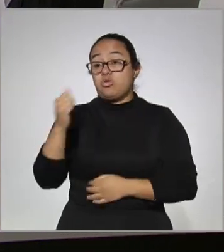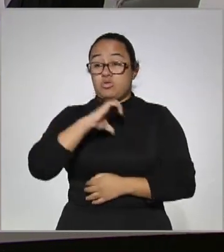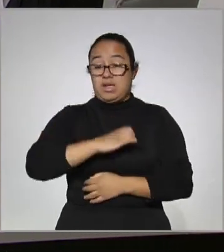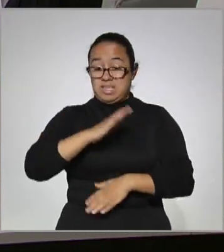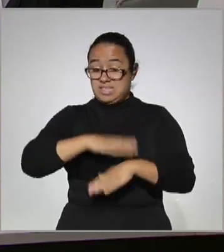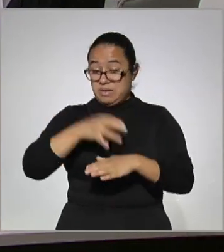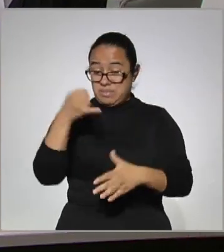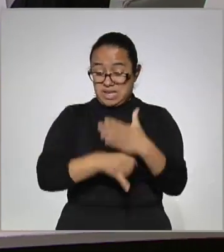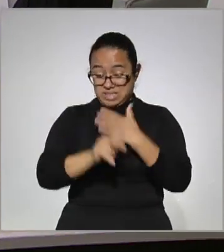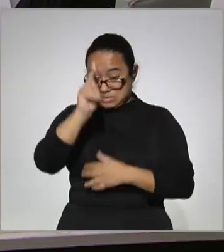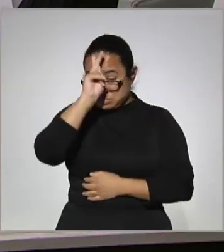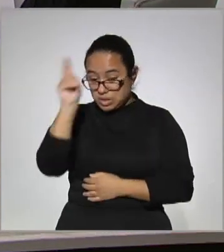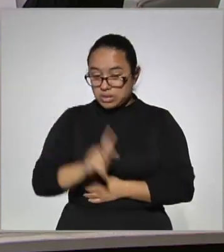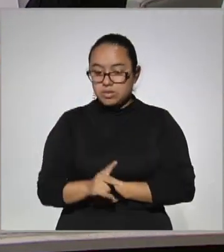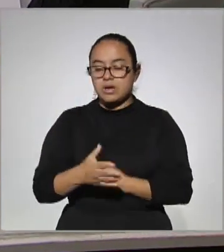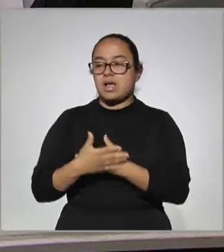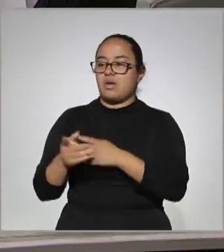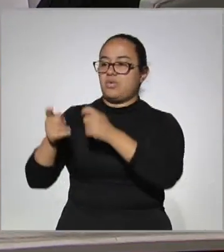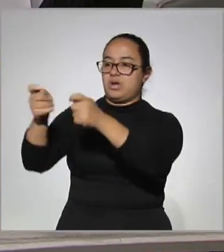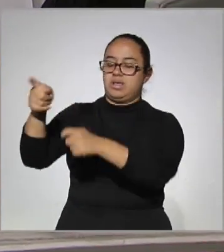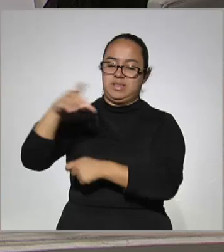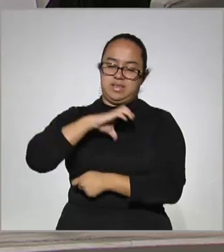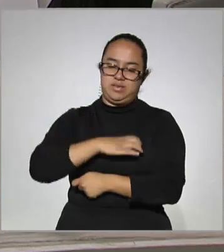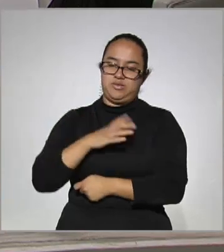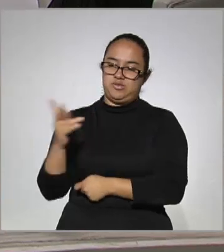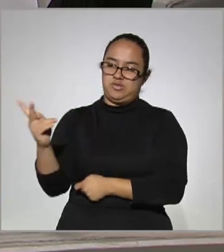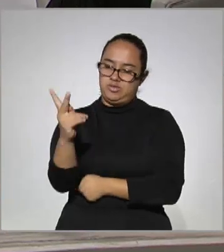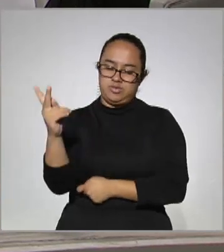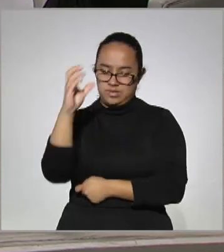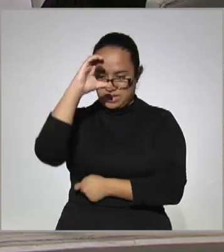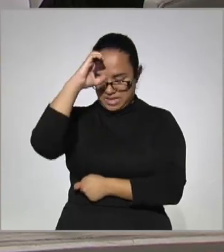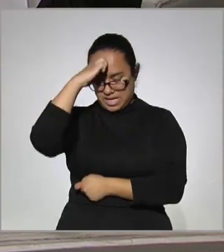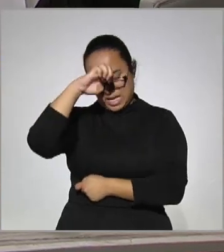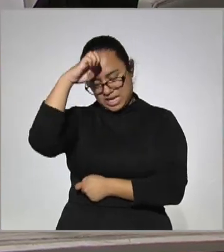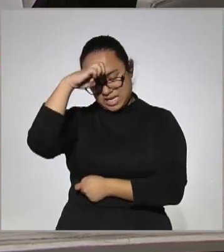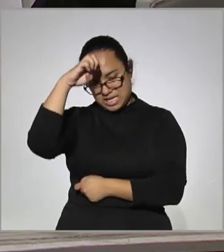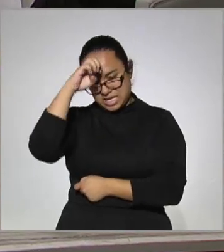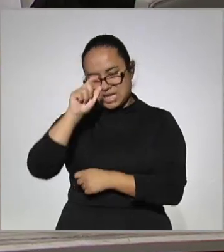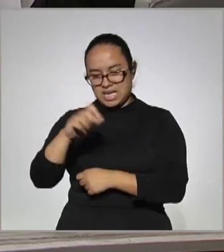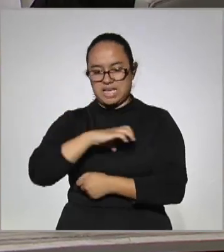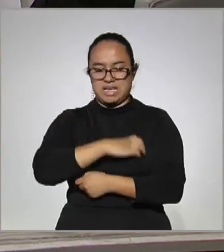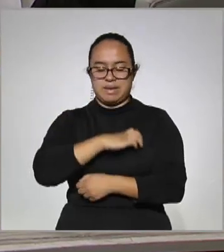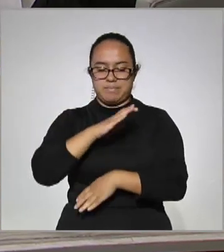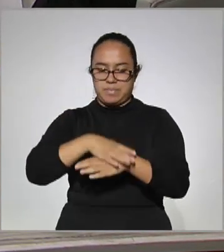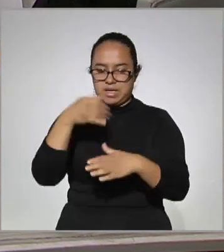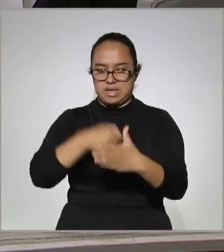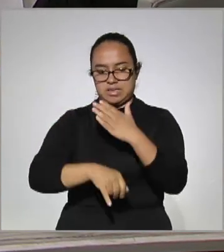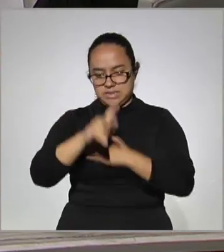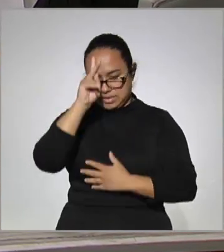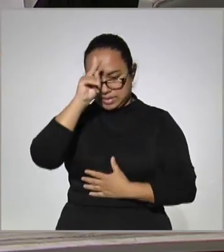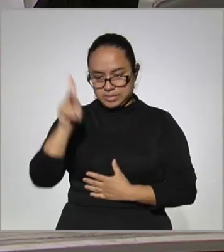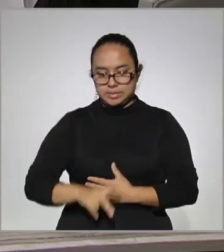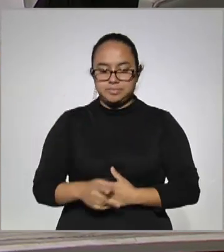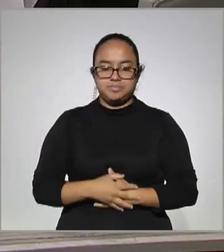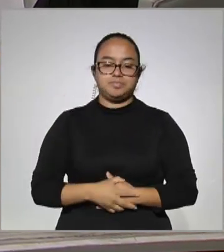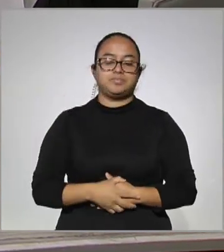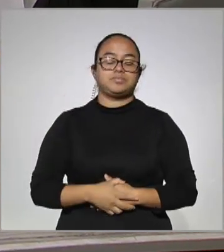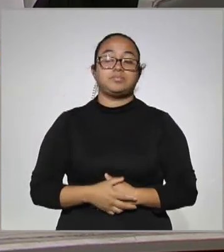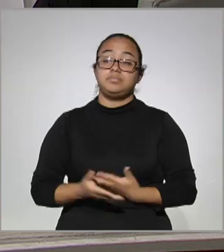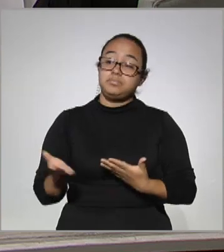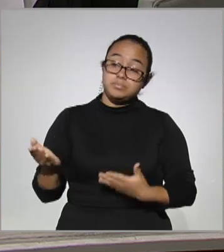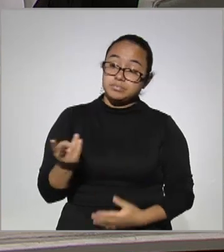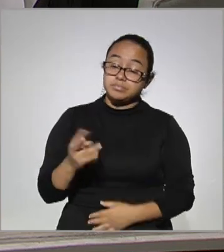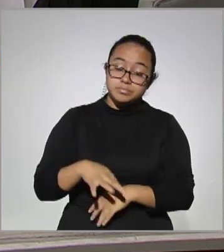ahí sí le paso la palabra a los oncólogos porque ellos son los expertos en cáncer ya avanzado.